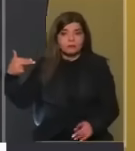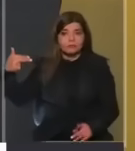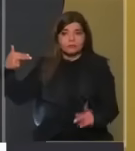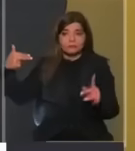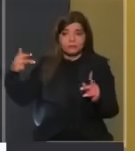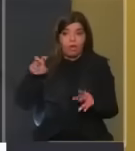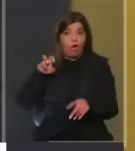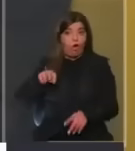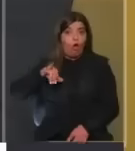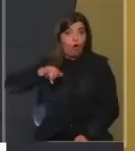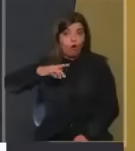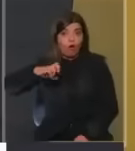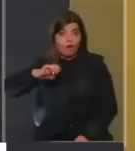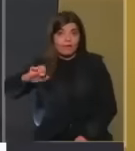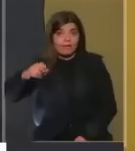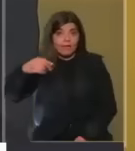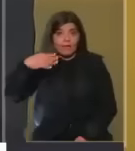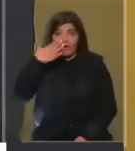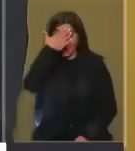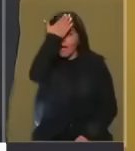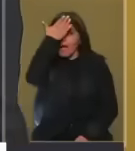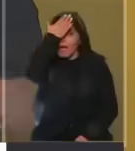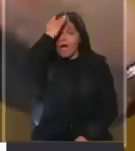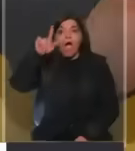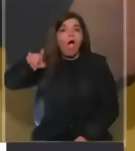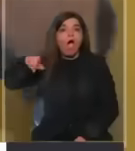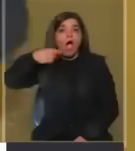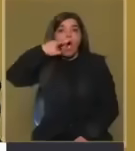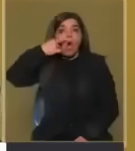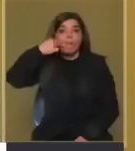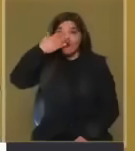Jorge. Reventó mi vidrio que estaba aquí al lado. O sea, me tiene que haber pasado.